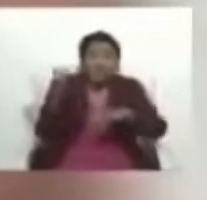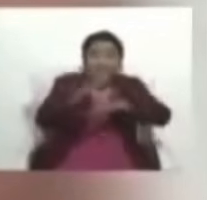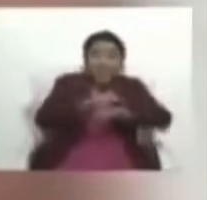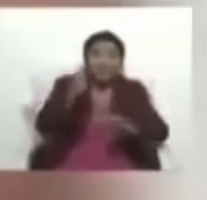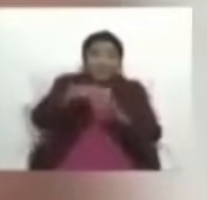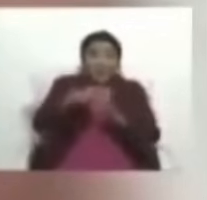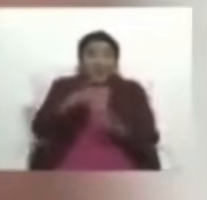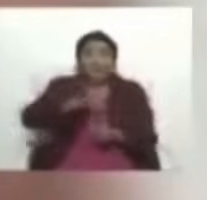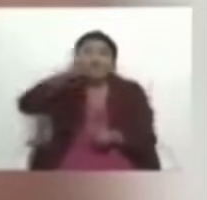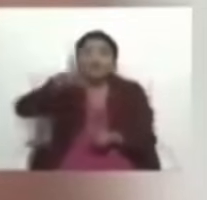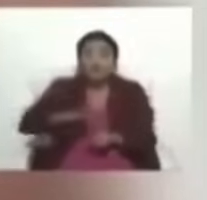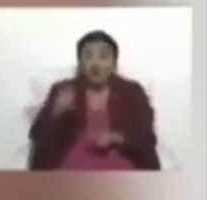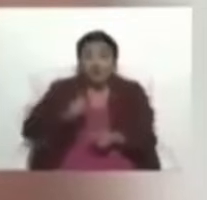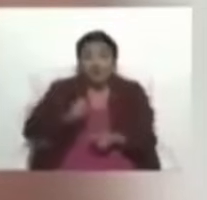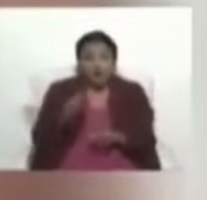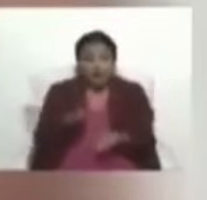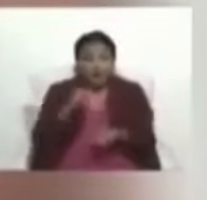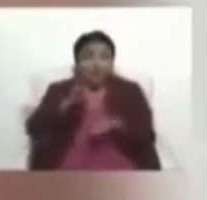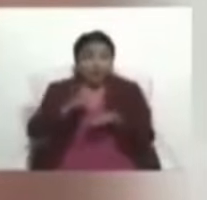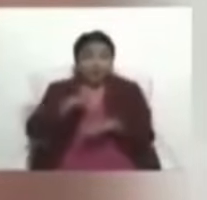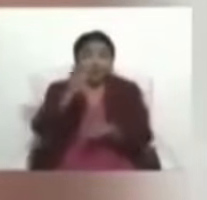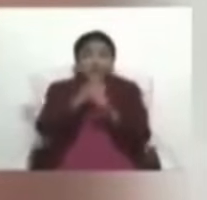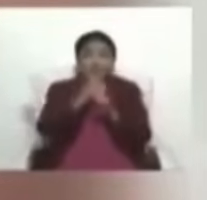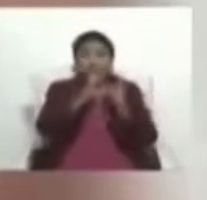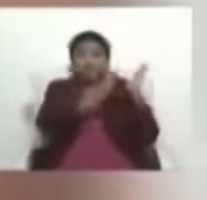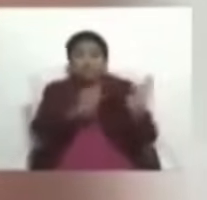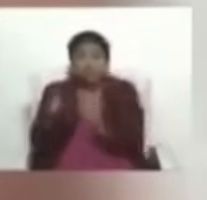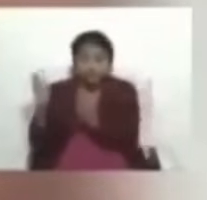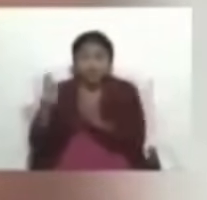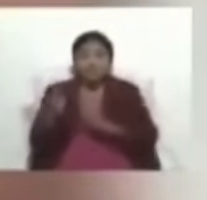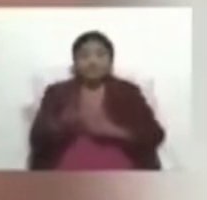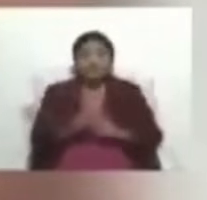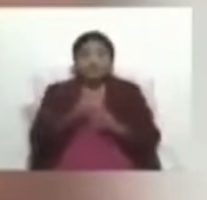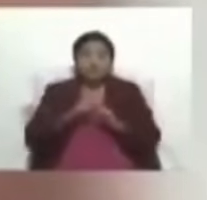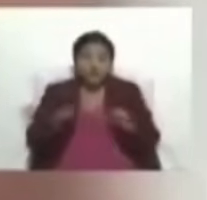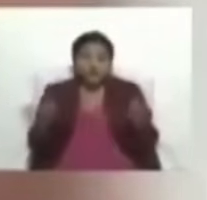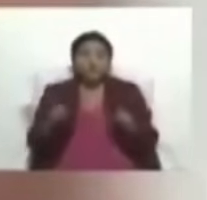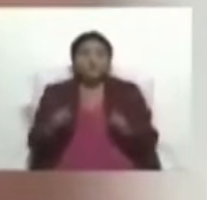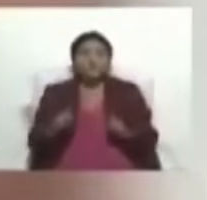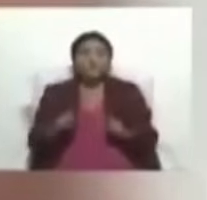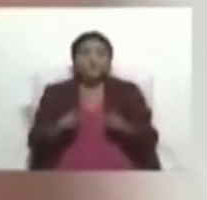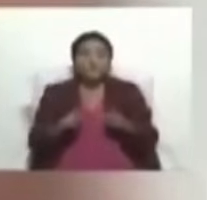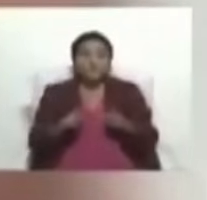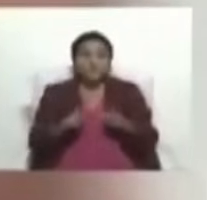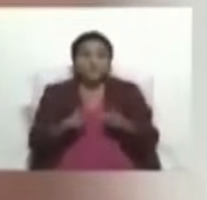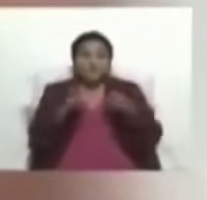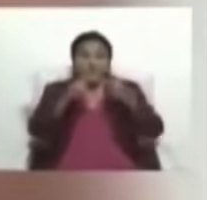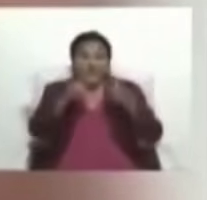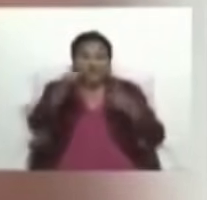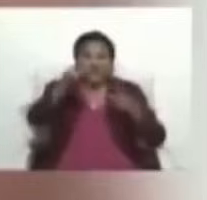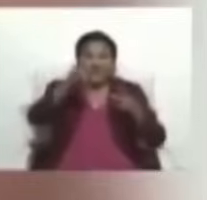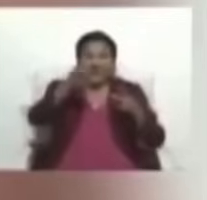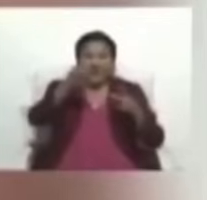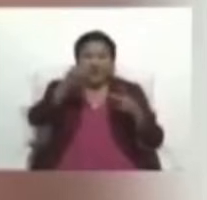más un porcentaje por haber hecho la organización de dicha gira. También se dio que Tyron, en